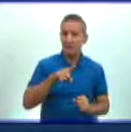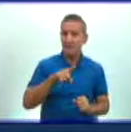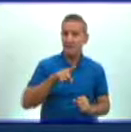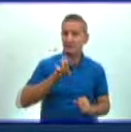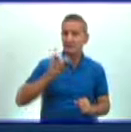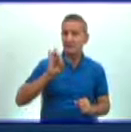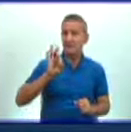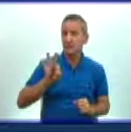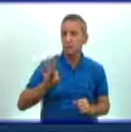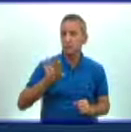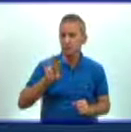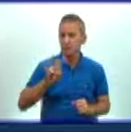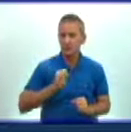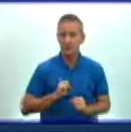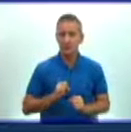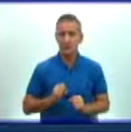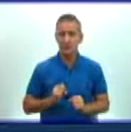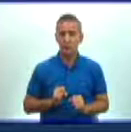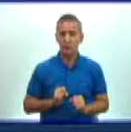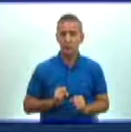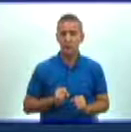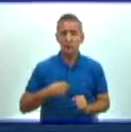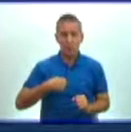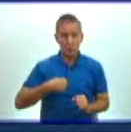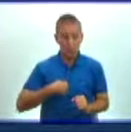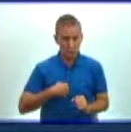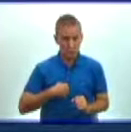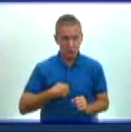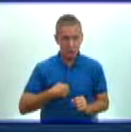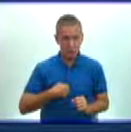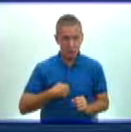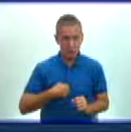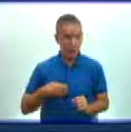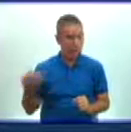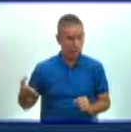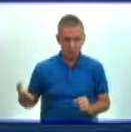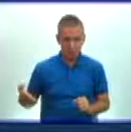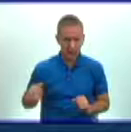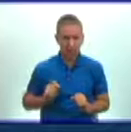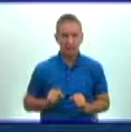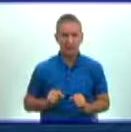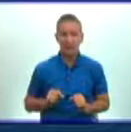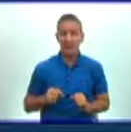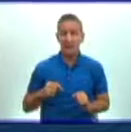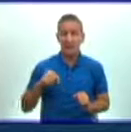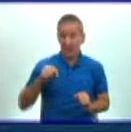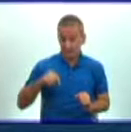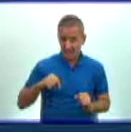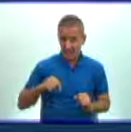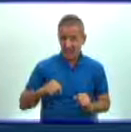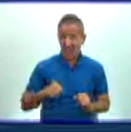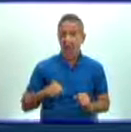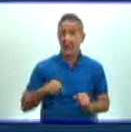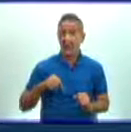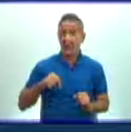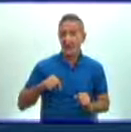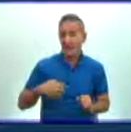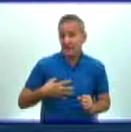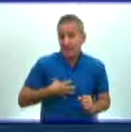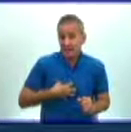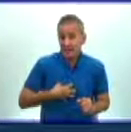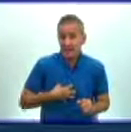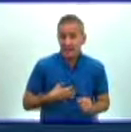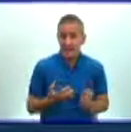tanto y demás, yo lo paso muy rápido. Aquí tienen en su libro de texto todas